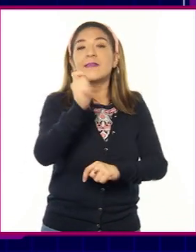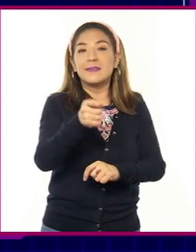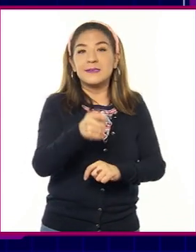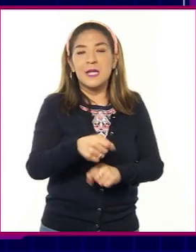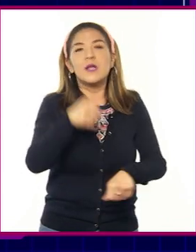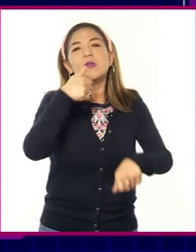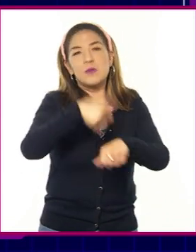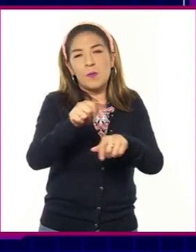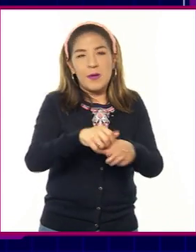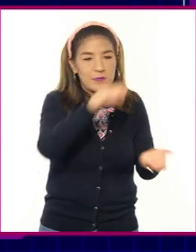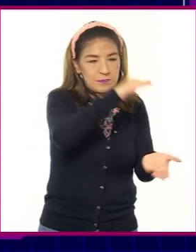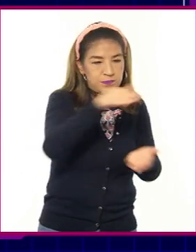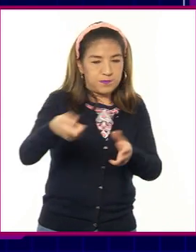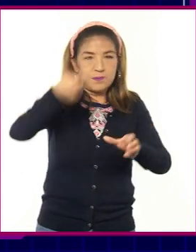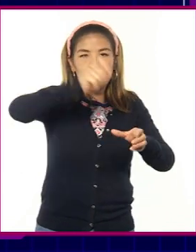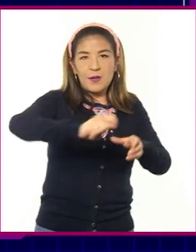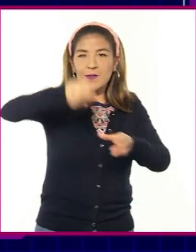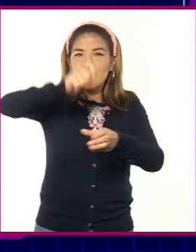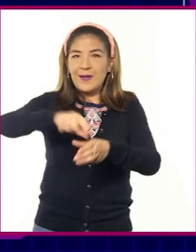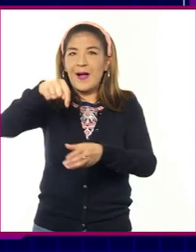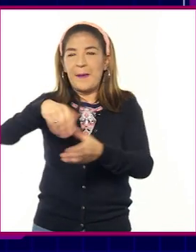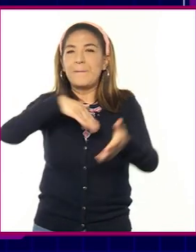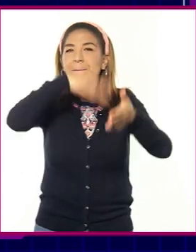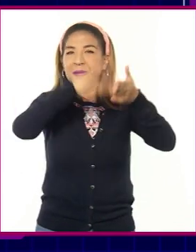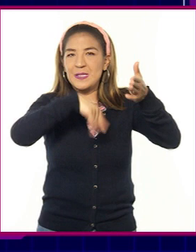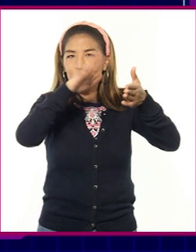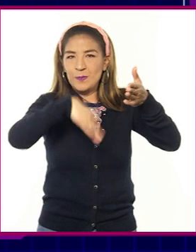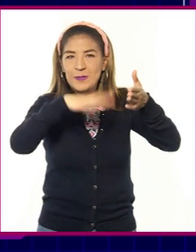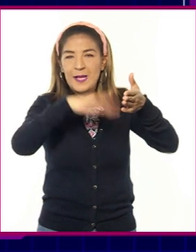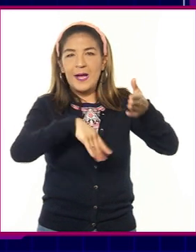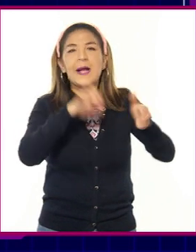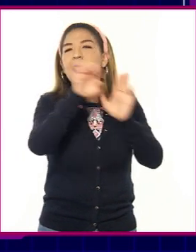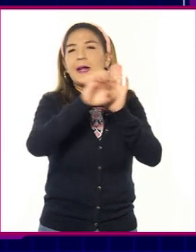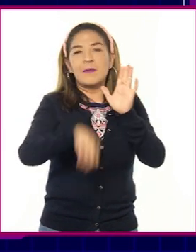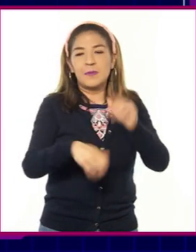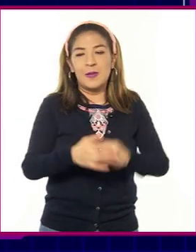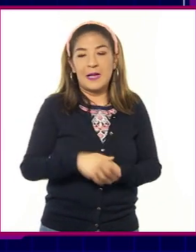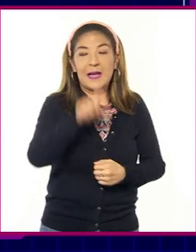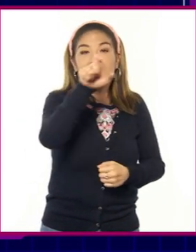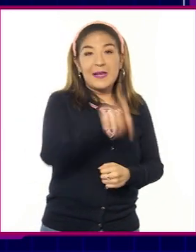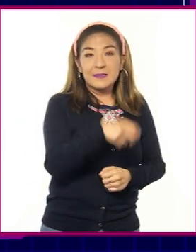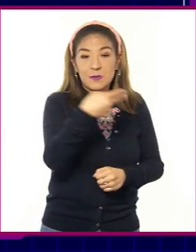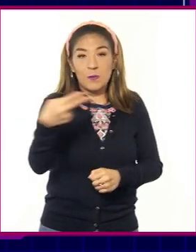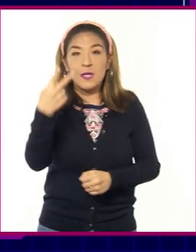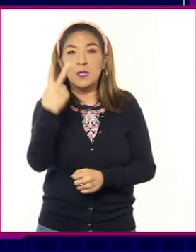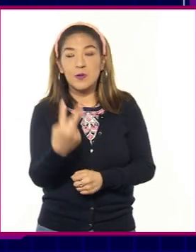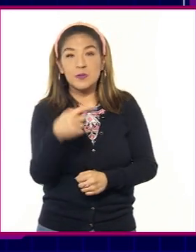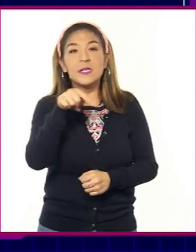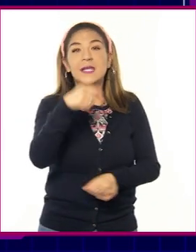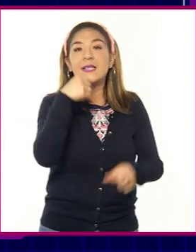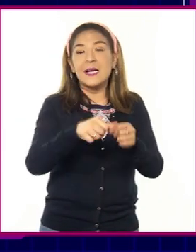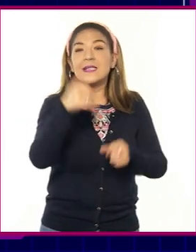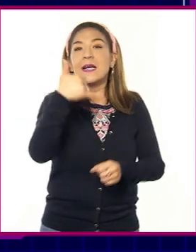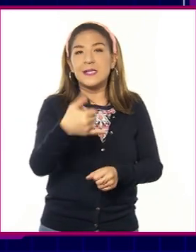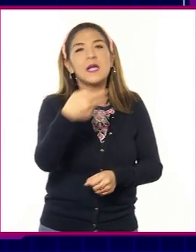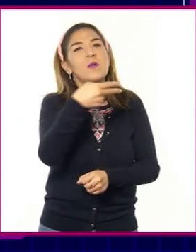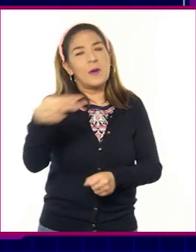el número de envases requeridos. Por ejemplo, para X igual a 2, se tiene que Y es